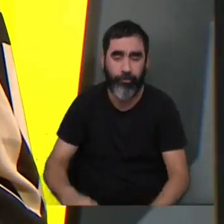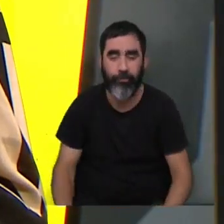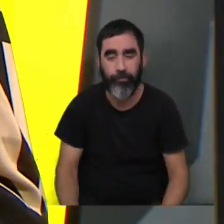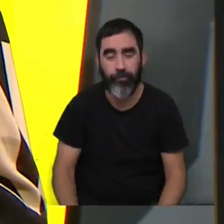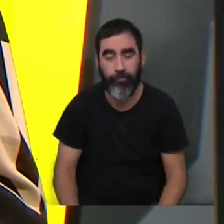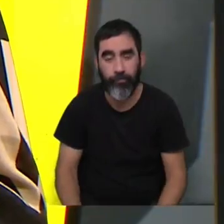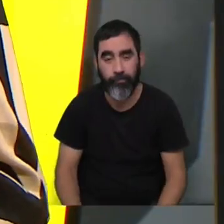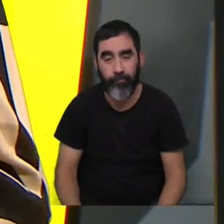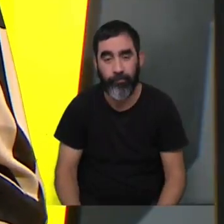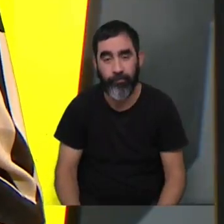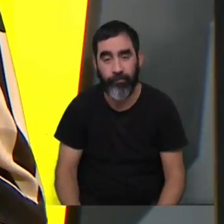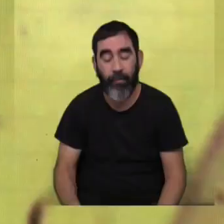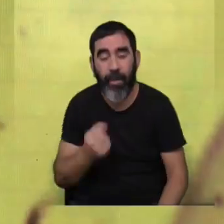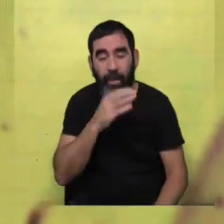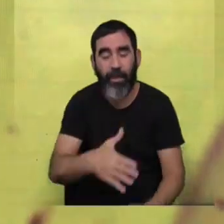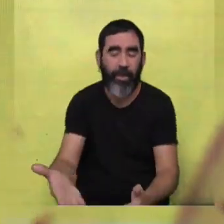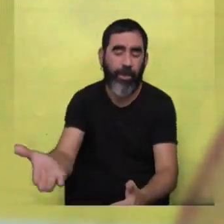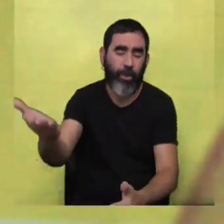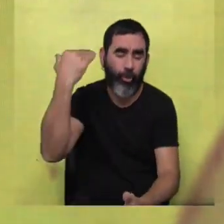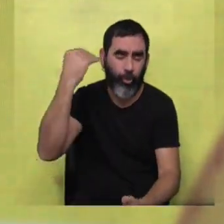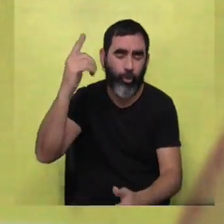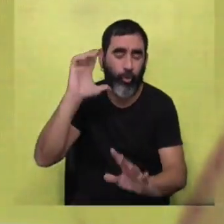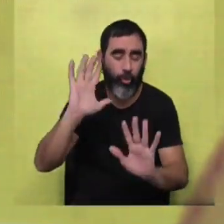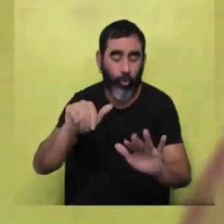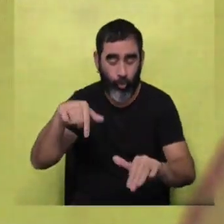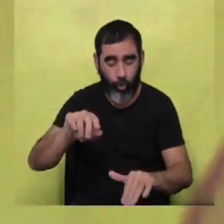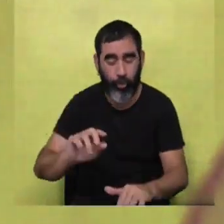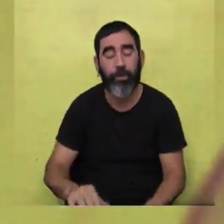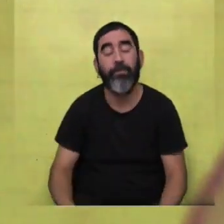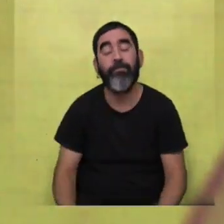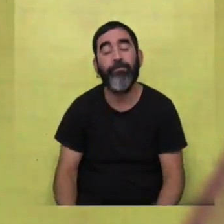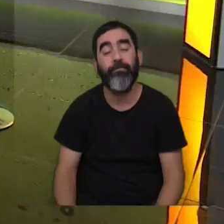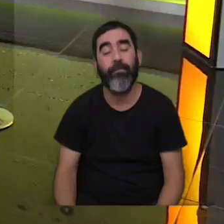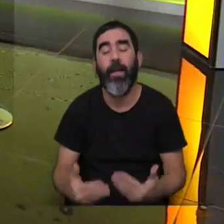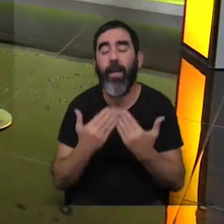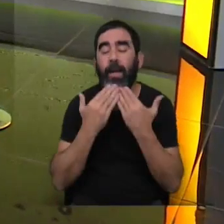de historia geológica en nuestros autos. Gracias, Daniela.